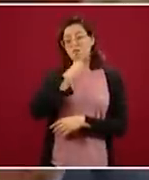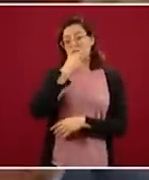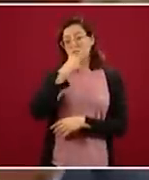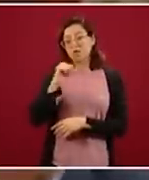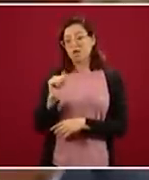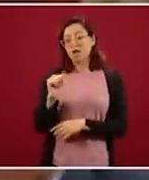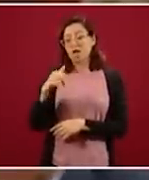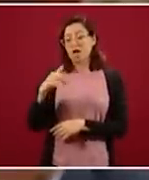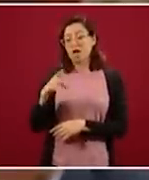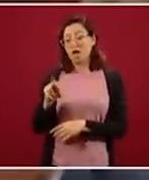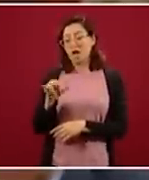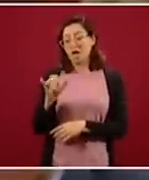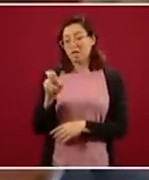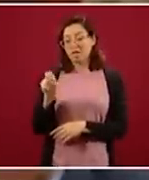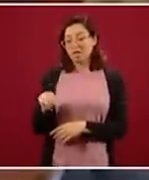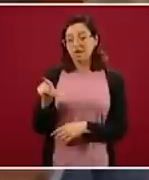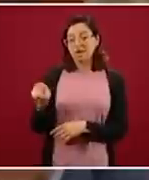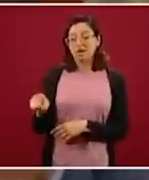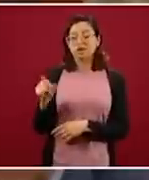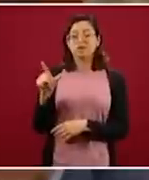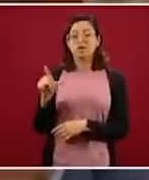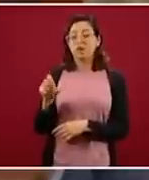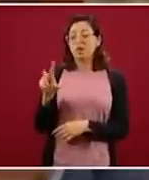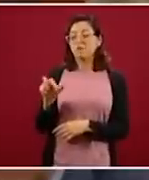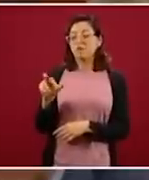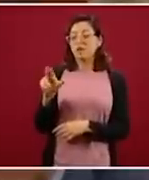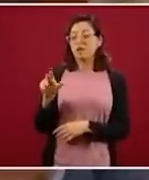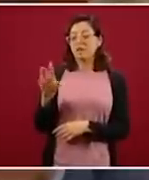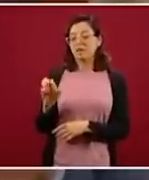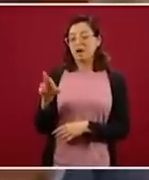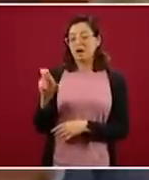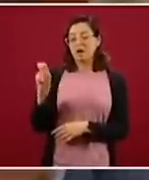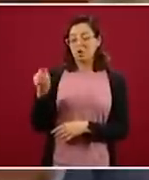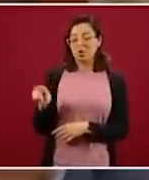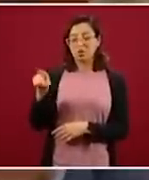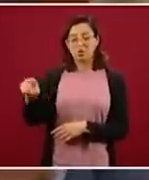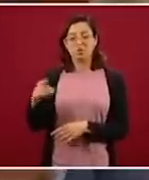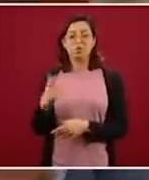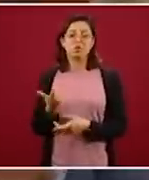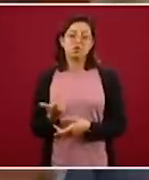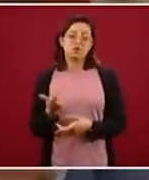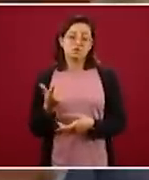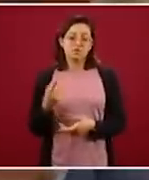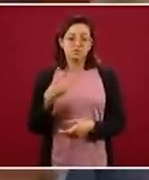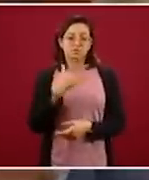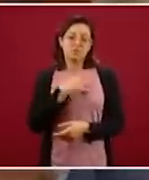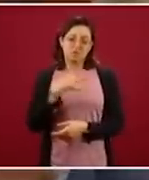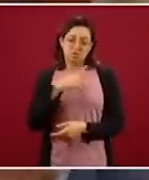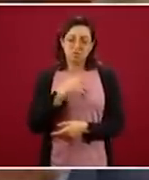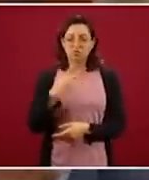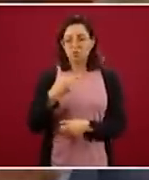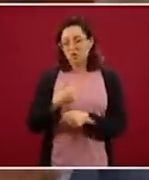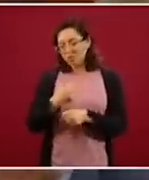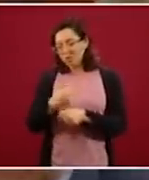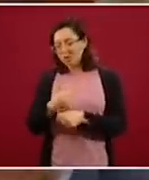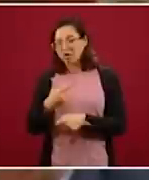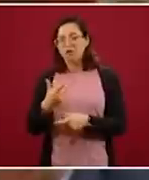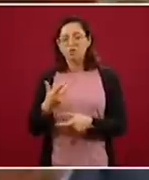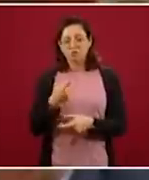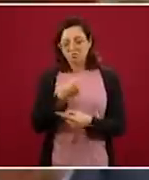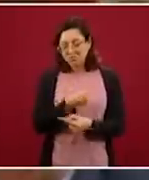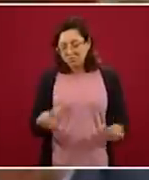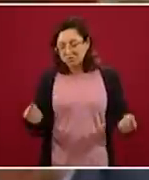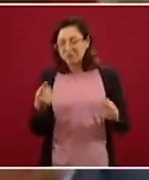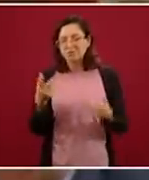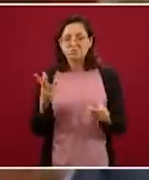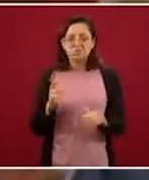Ronita, una de las asesinadas y abuelo de 4 niños, decía que no hay sentencias ni